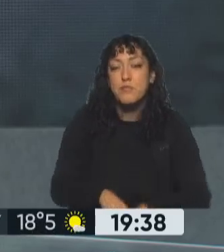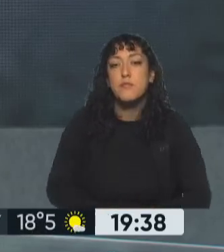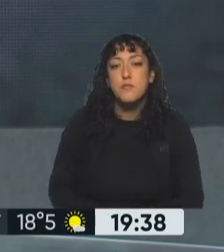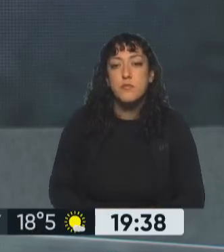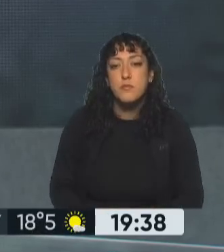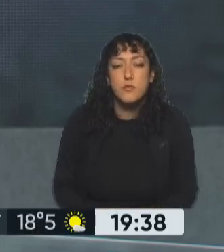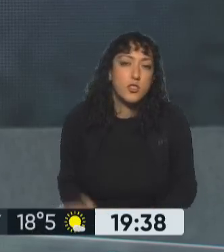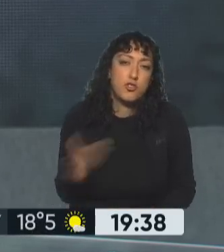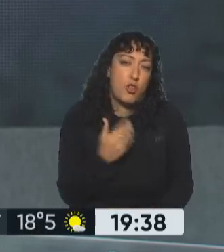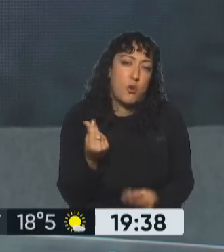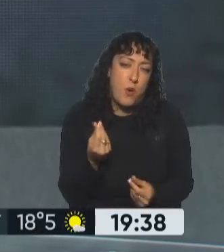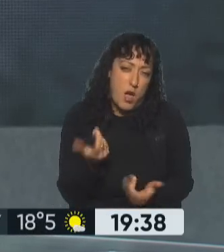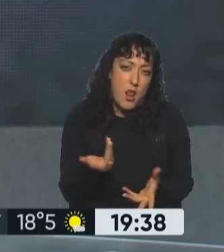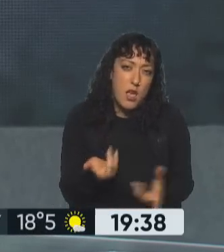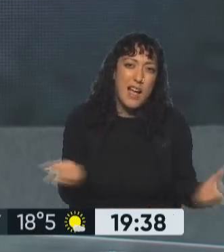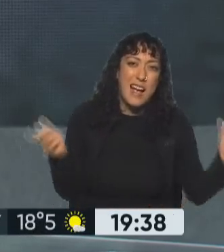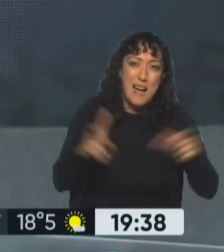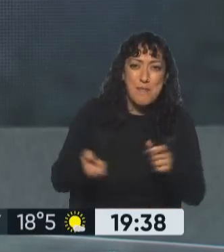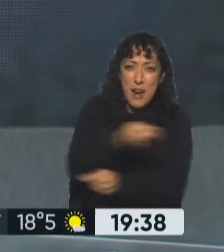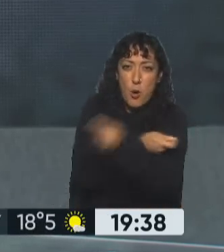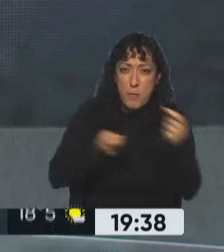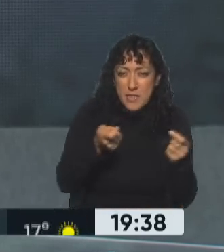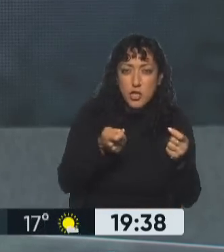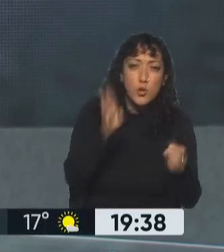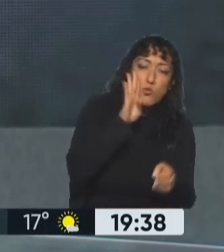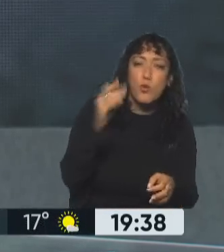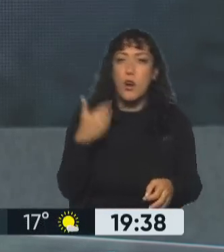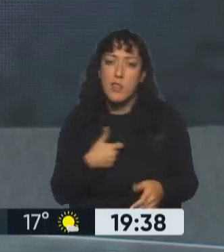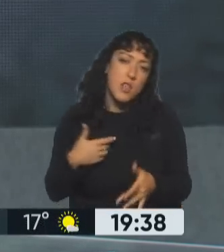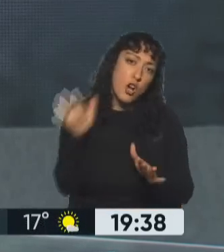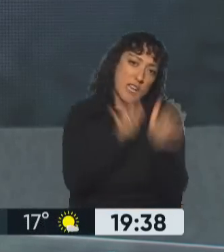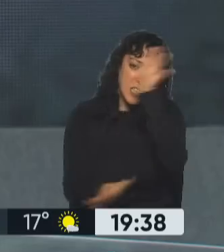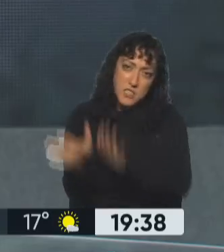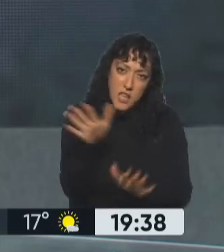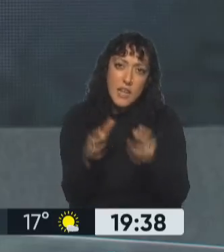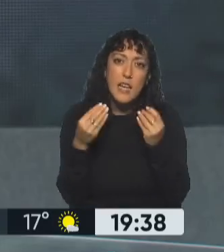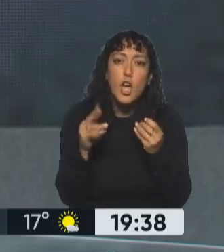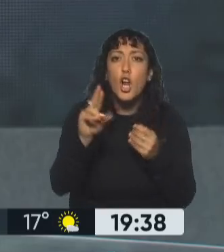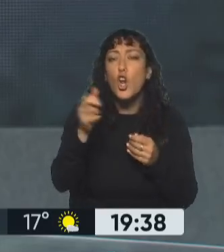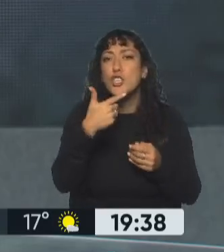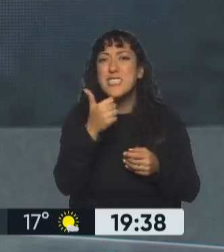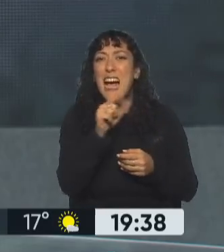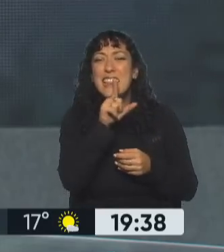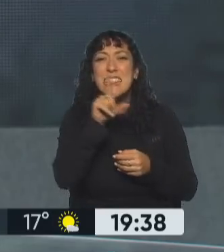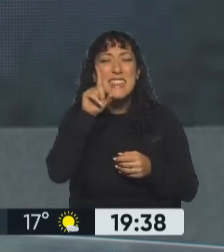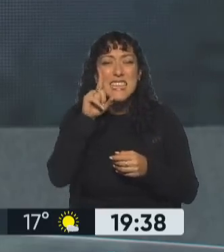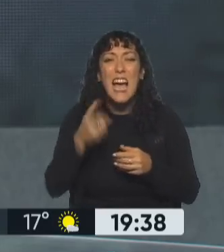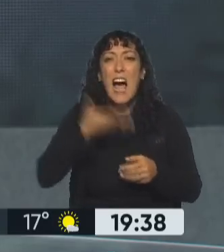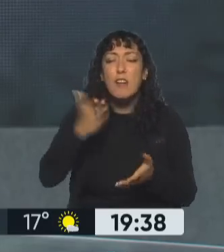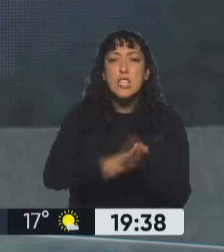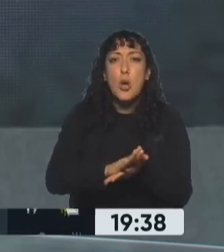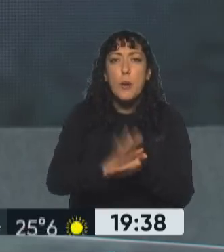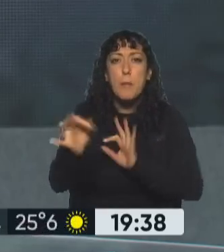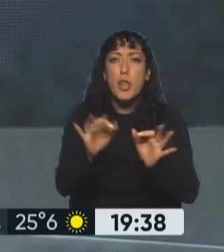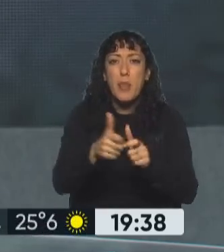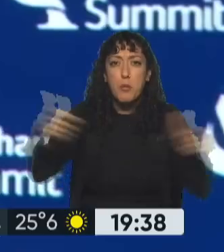que organizó la Cámara de Comercio Argentina-Estados Unidos, don Rosati también habló de la expansión de la moneda? Claro.